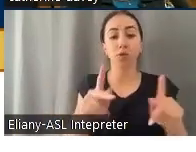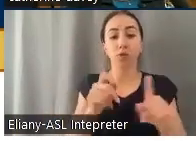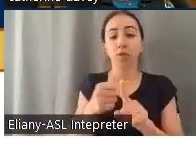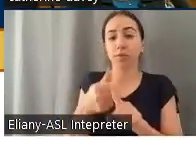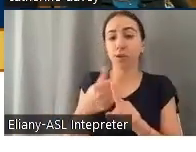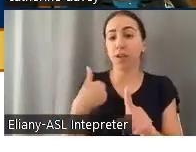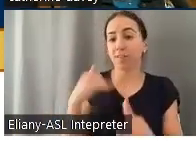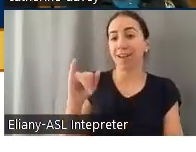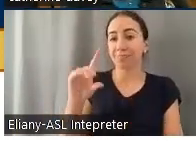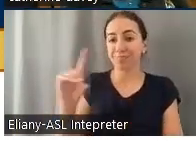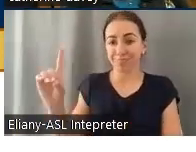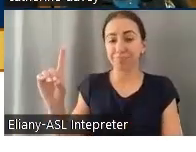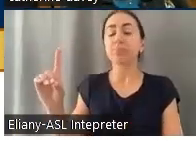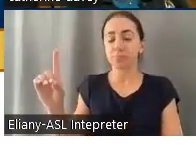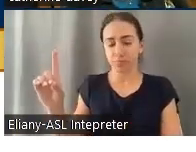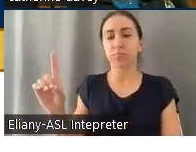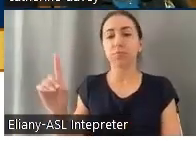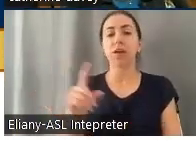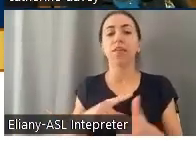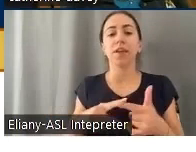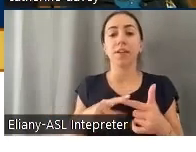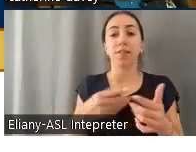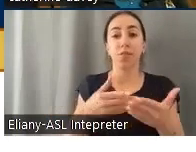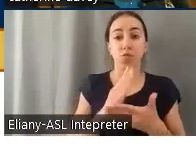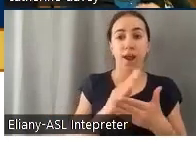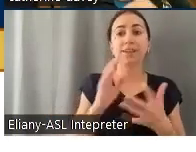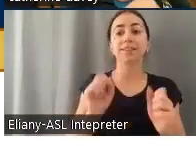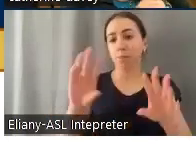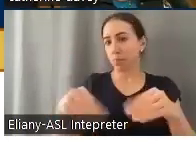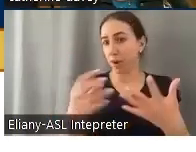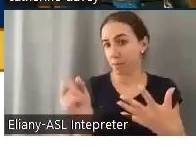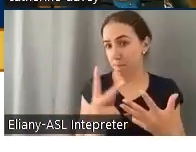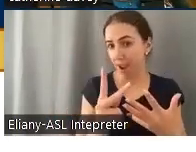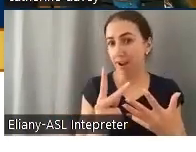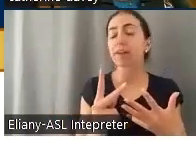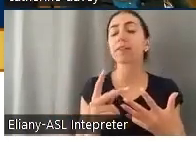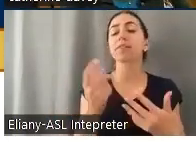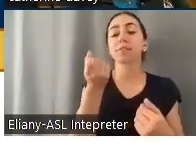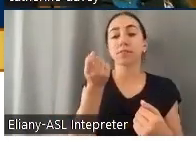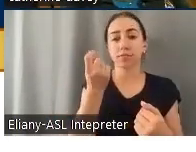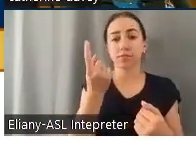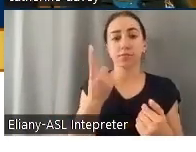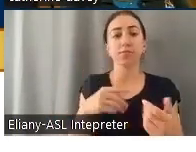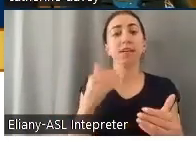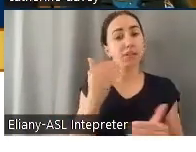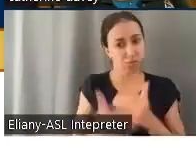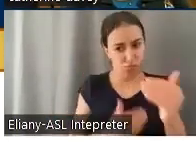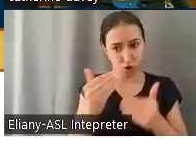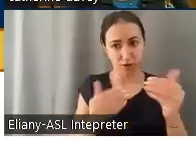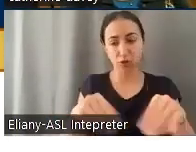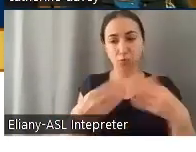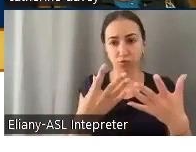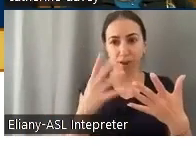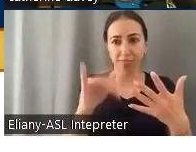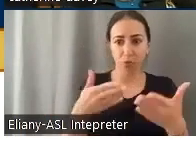acerca de chequeo con las personas, la supervisión de la persona que tiene discapacidades de desarrollo hasta que pueda